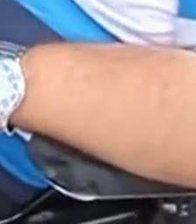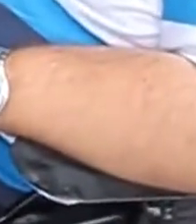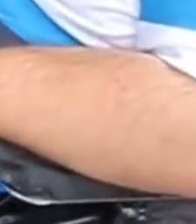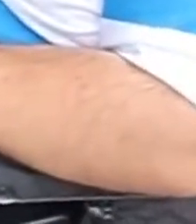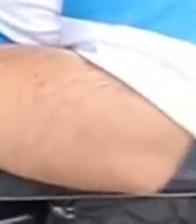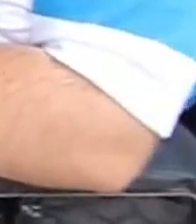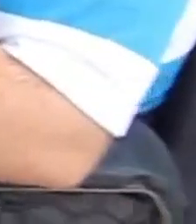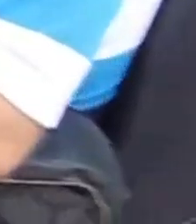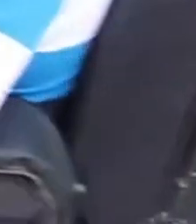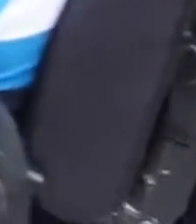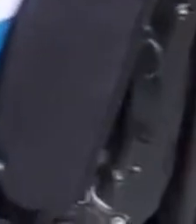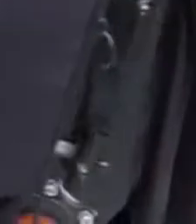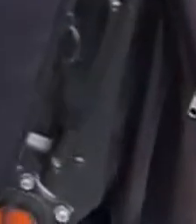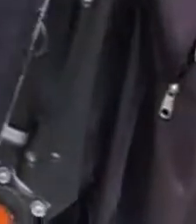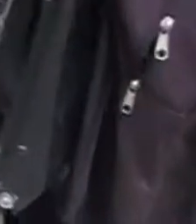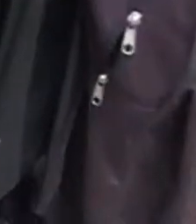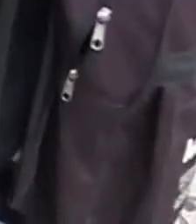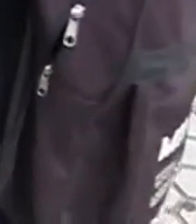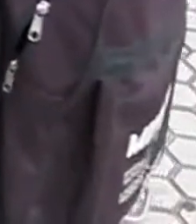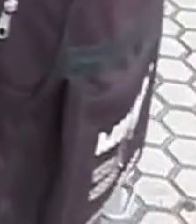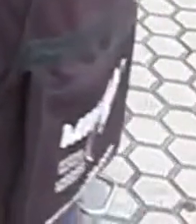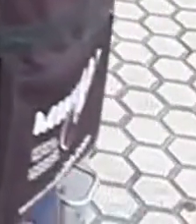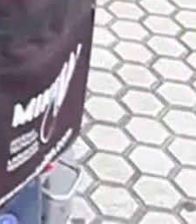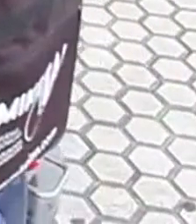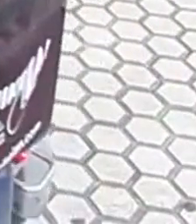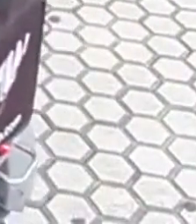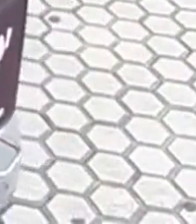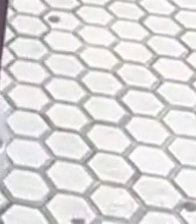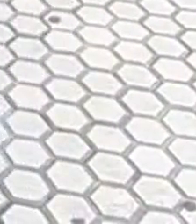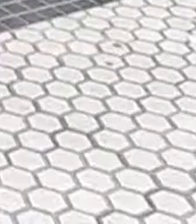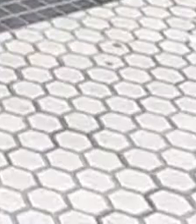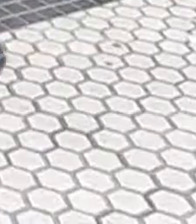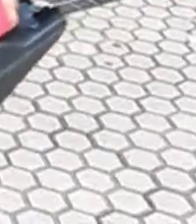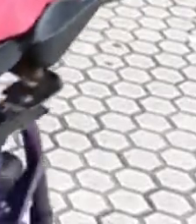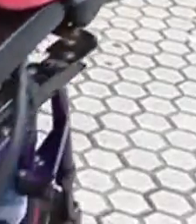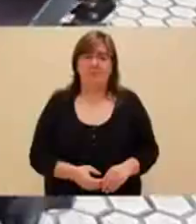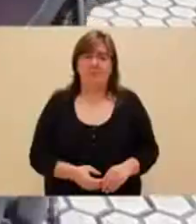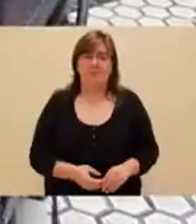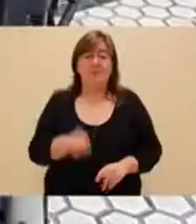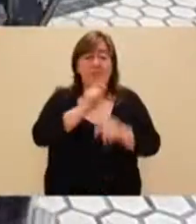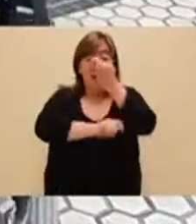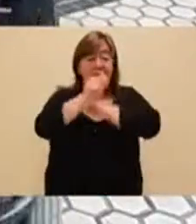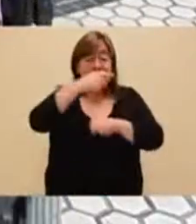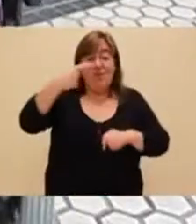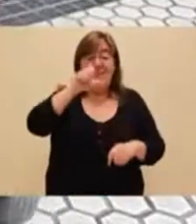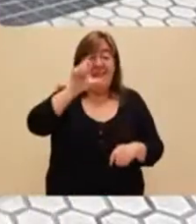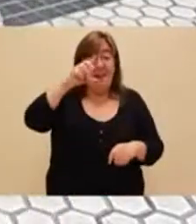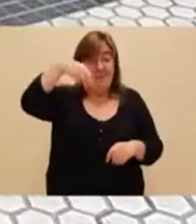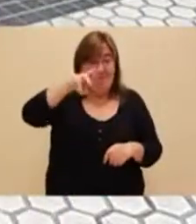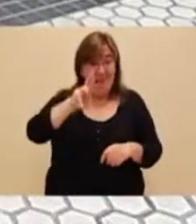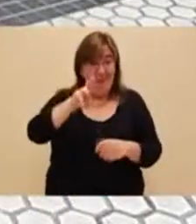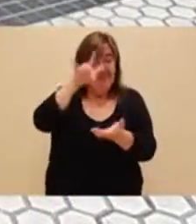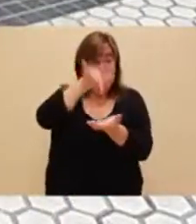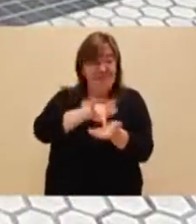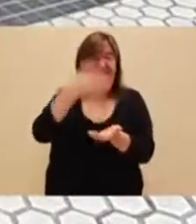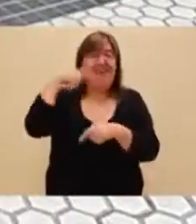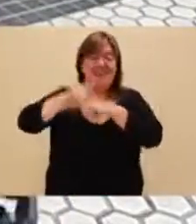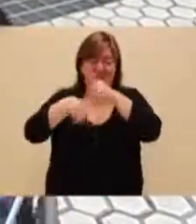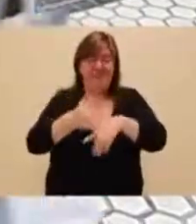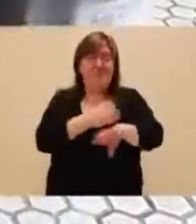Dos personas con silla de ruedas y otra con un carrito de niños usan una rampa que les han puesto en un bar. Por donde pasa Guilmar,